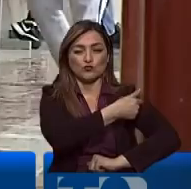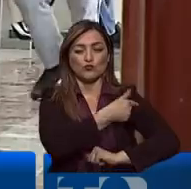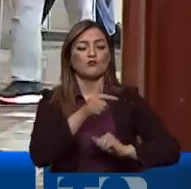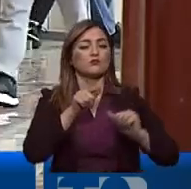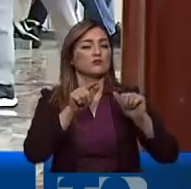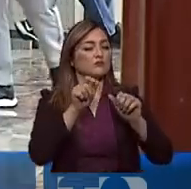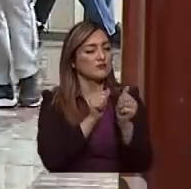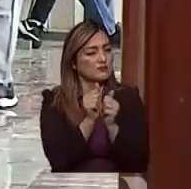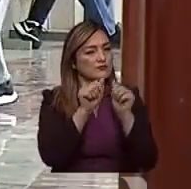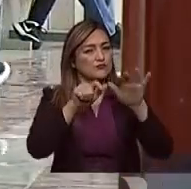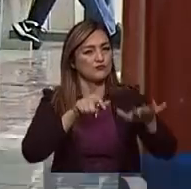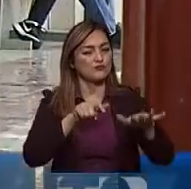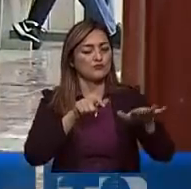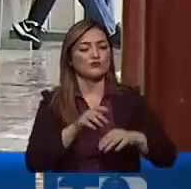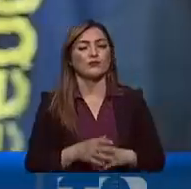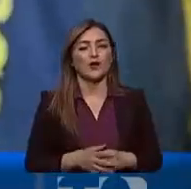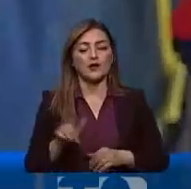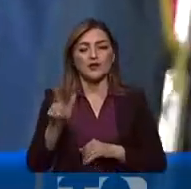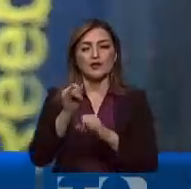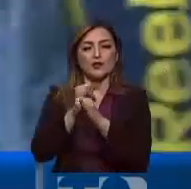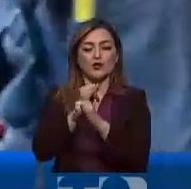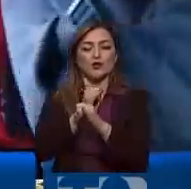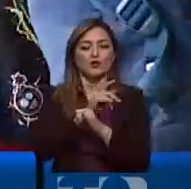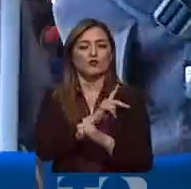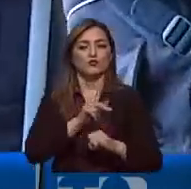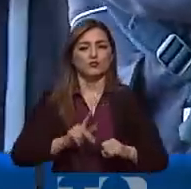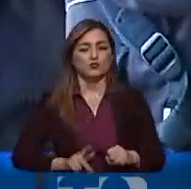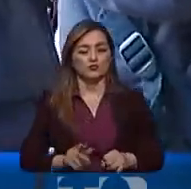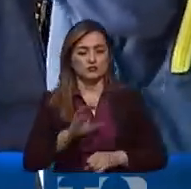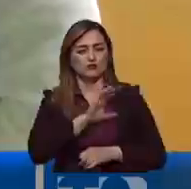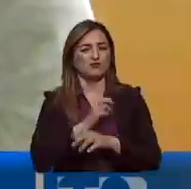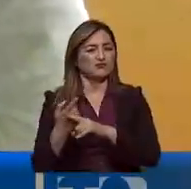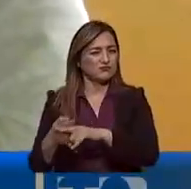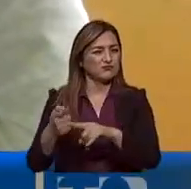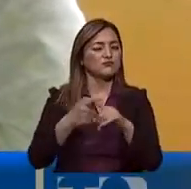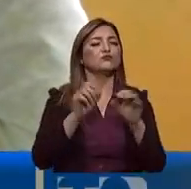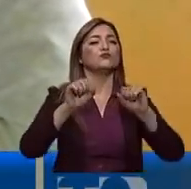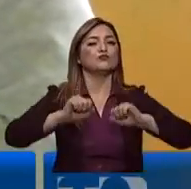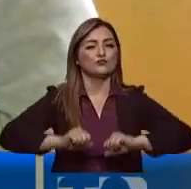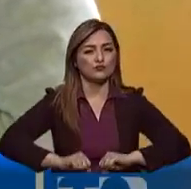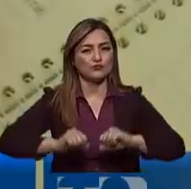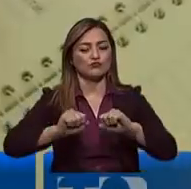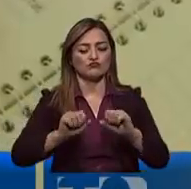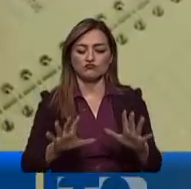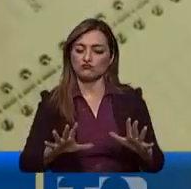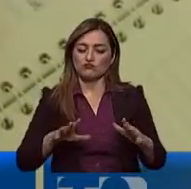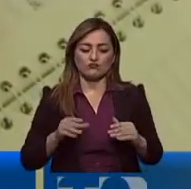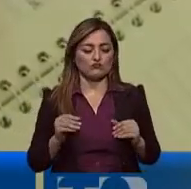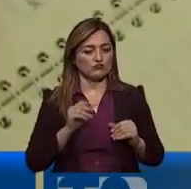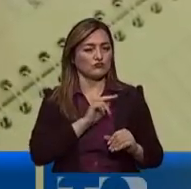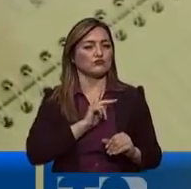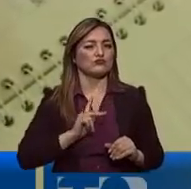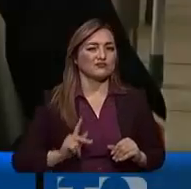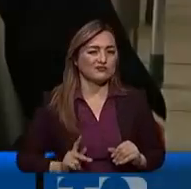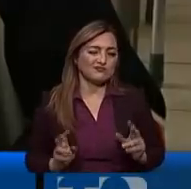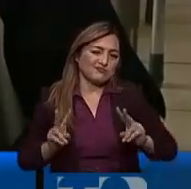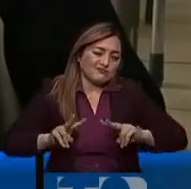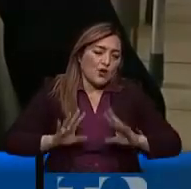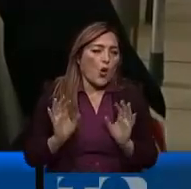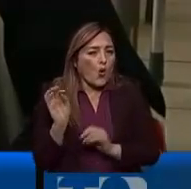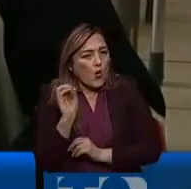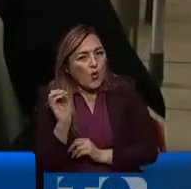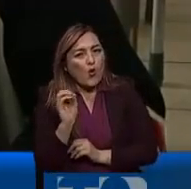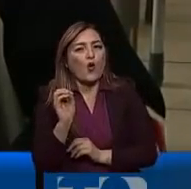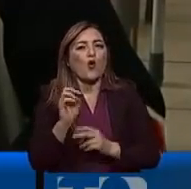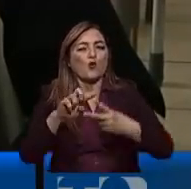dosis las instituciones particulares fiscomisionales y municipales podrán acogerse a esa disposición o a su vez acoger